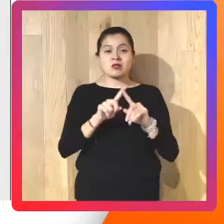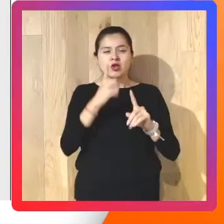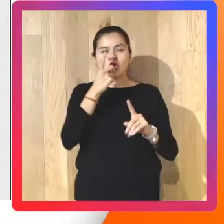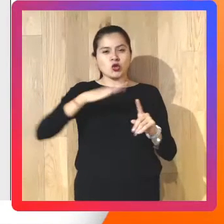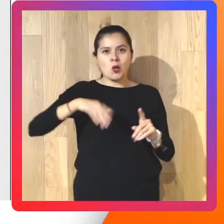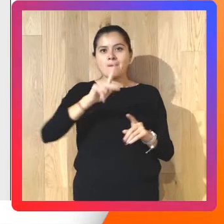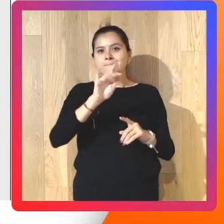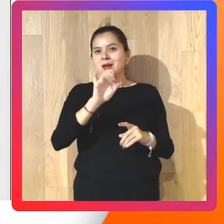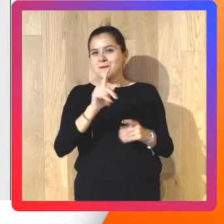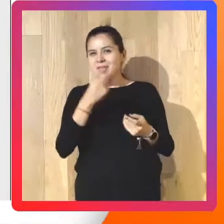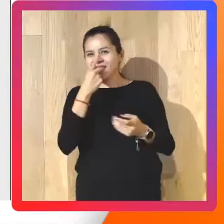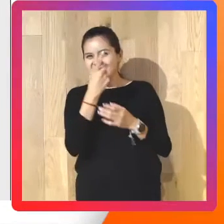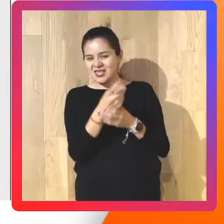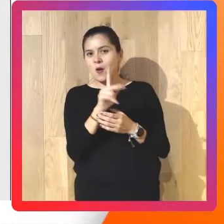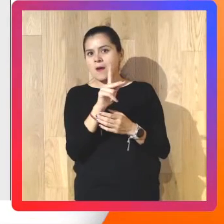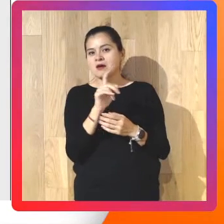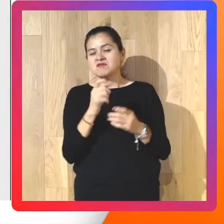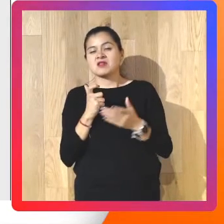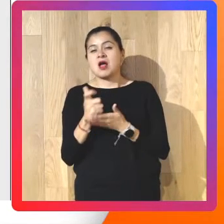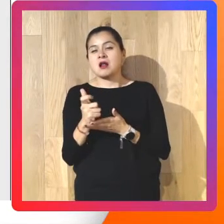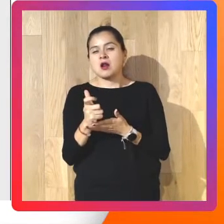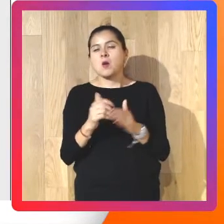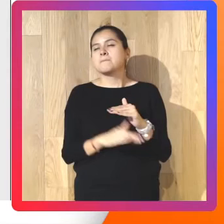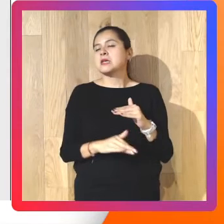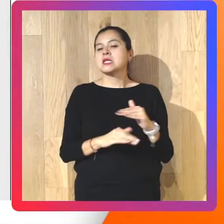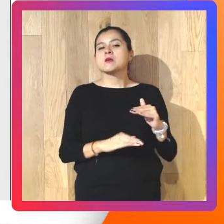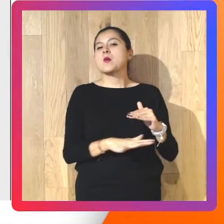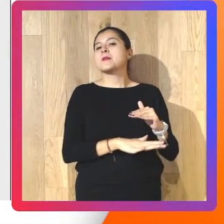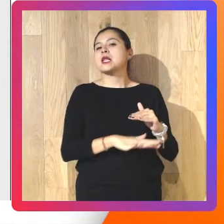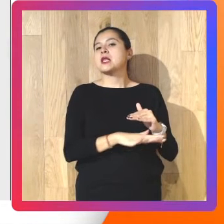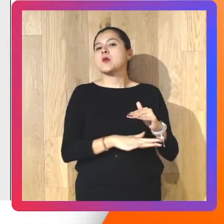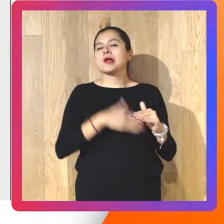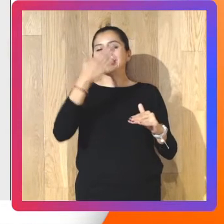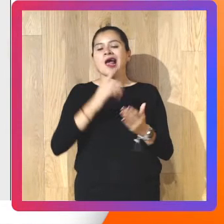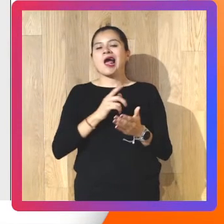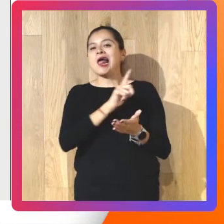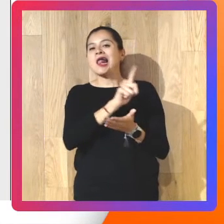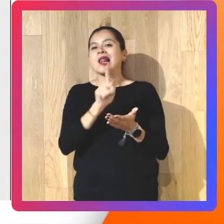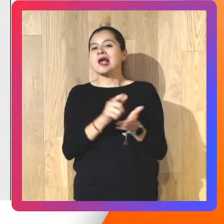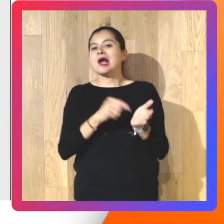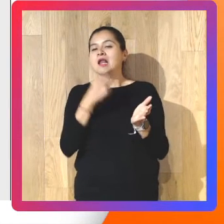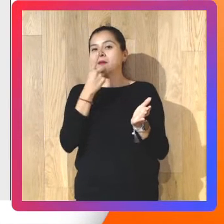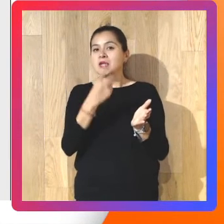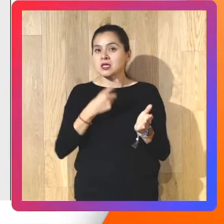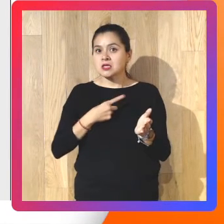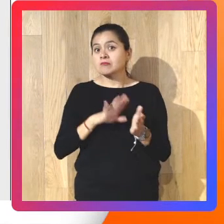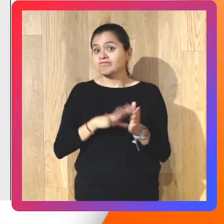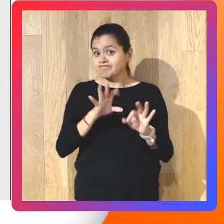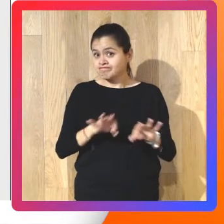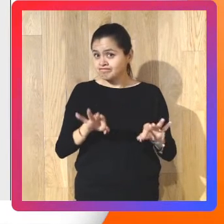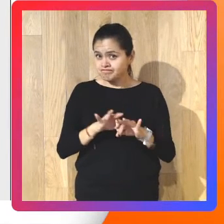Pepe de inicio, la perspectiva ha sido el salario mínimo, cumplir con la obligación legal. Luego, la ratio de